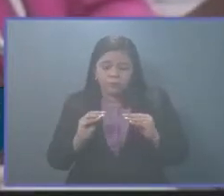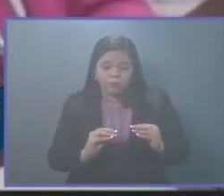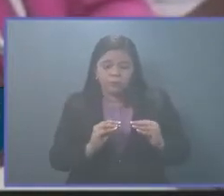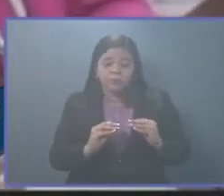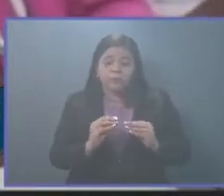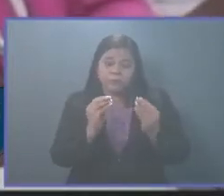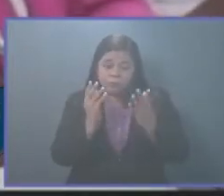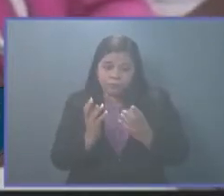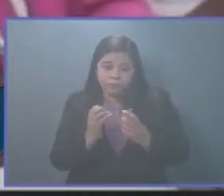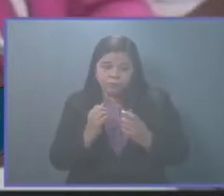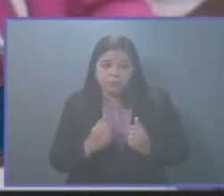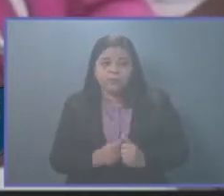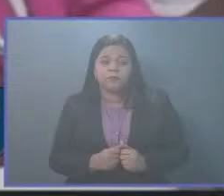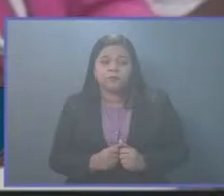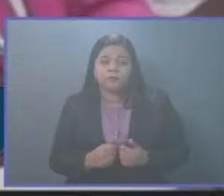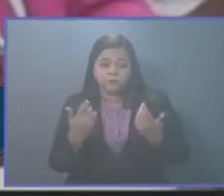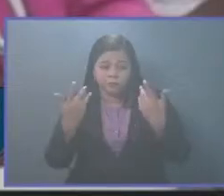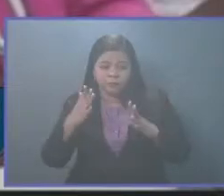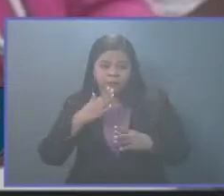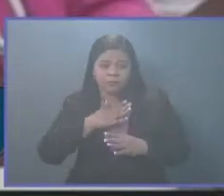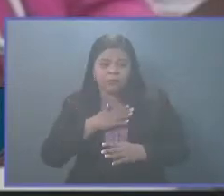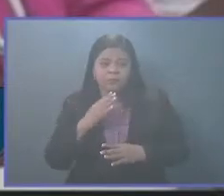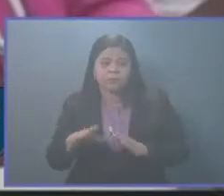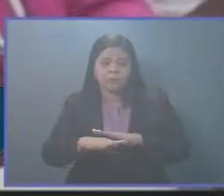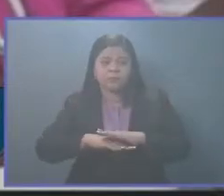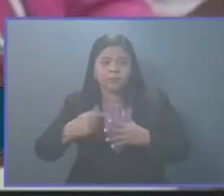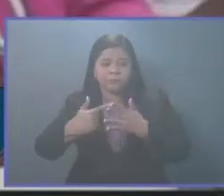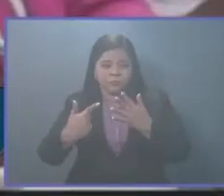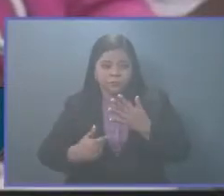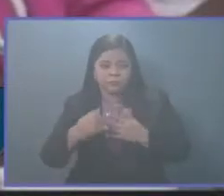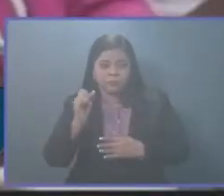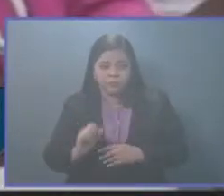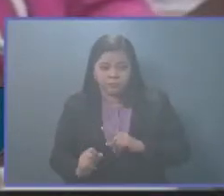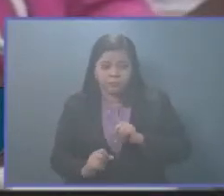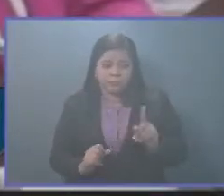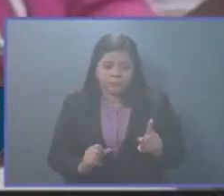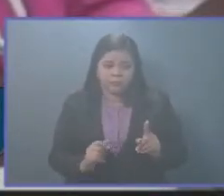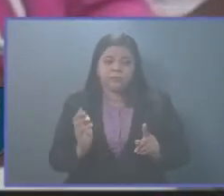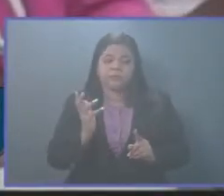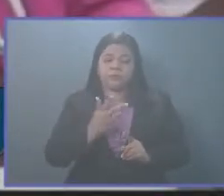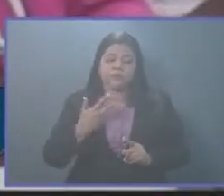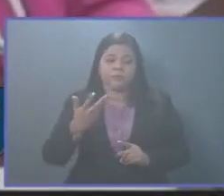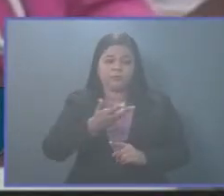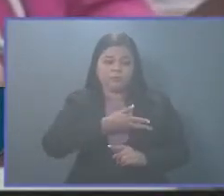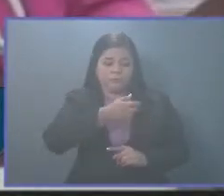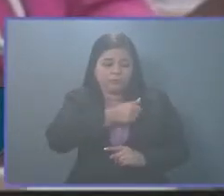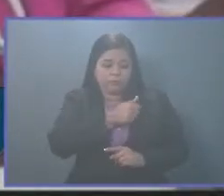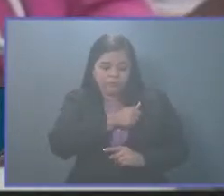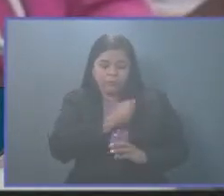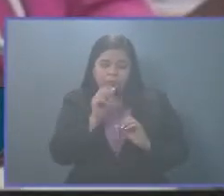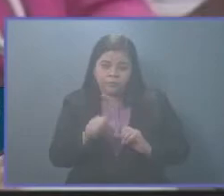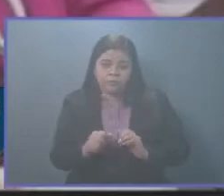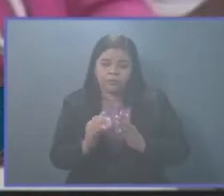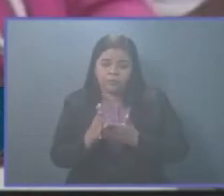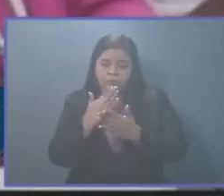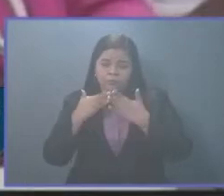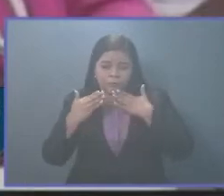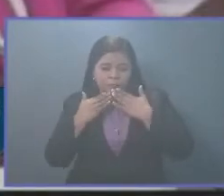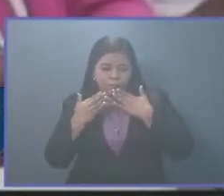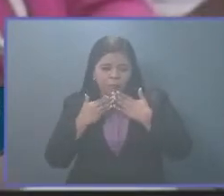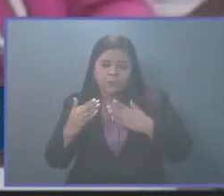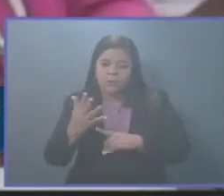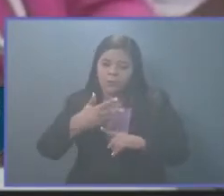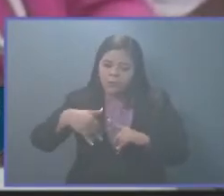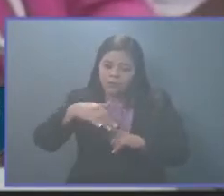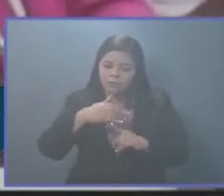estos movimientos tiene asidero legal o no, ¿verdad? Ahora, nuestra tarea creo que está en exponerlo, y aquí está, ¿verdad? Aquí está la situación.